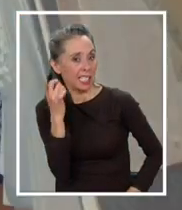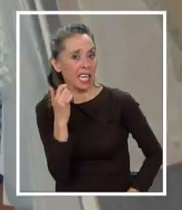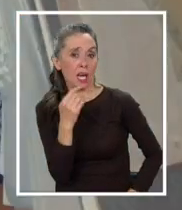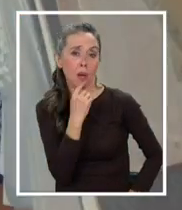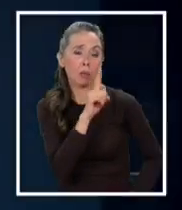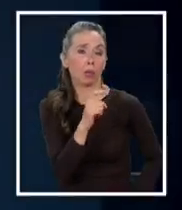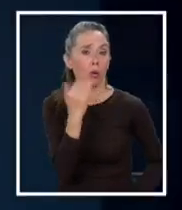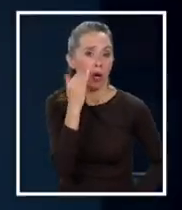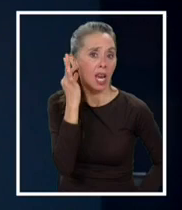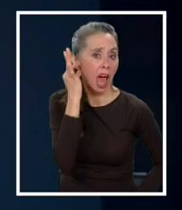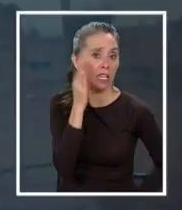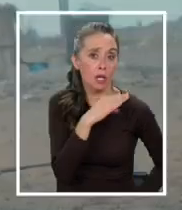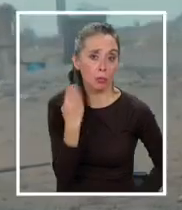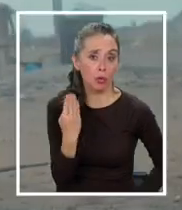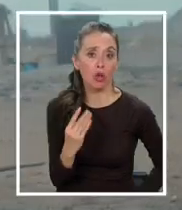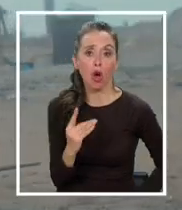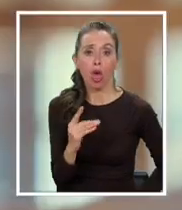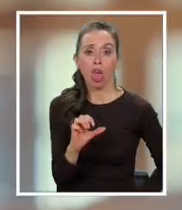muertas? Daisy Pereira.